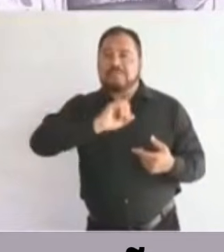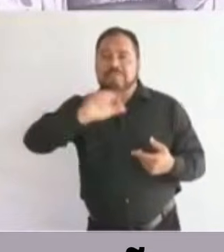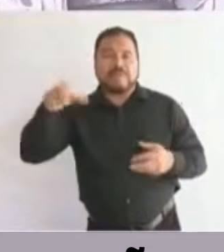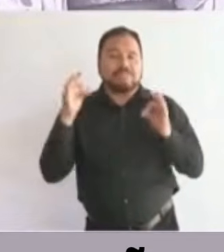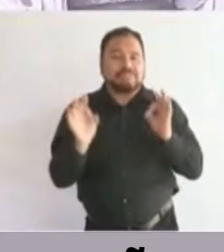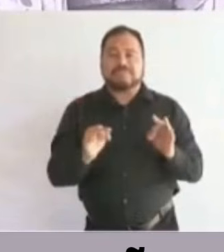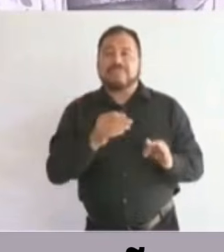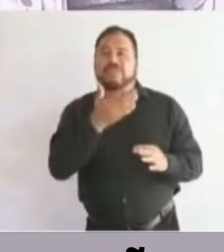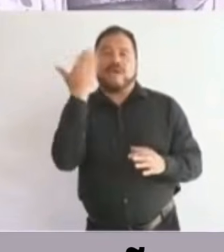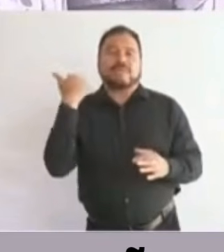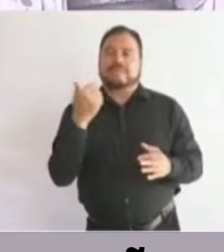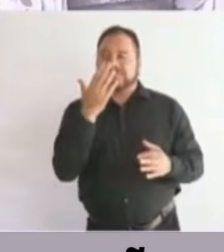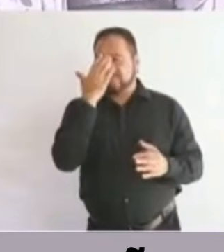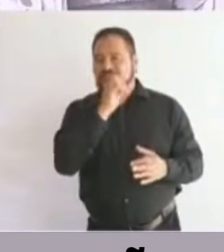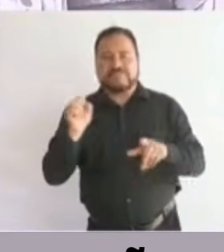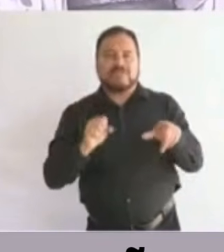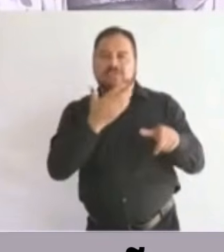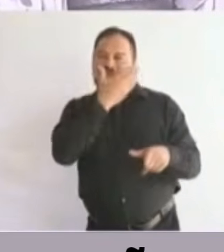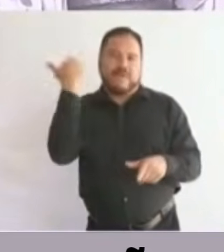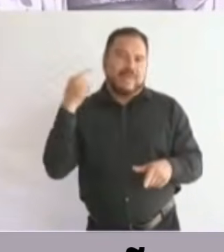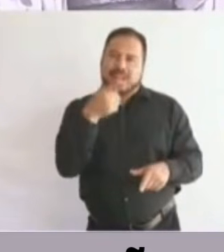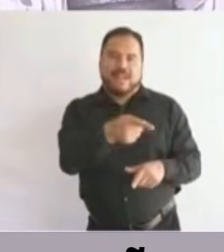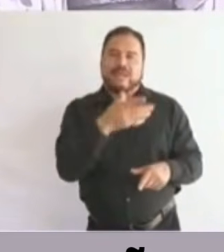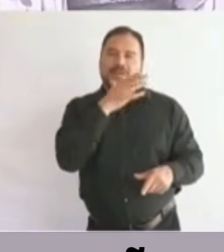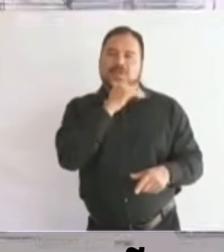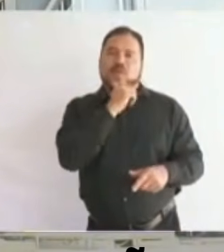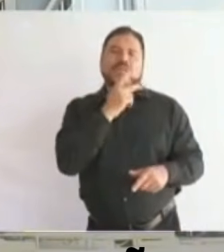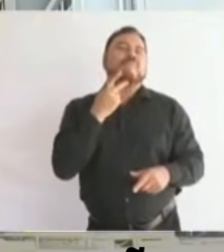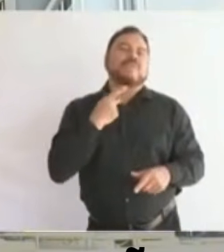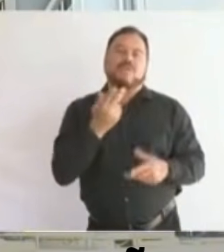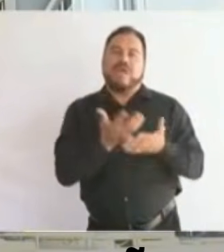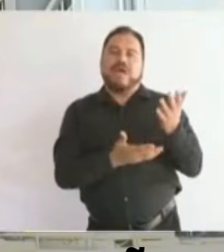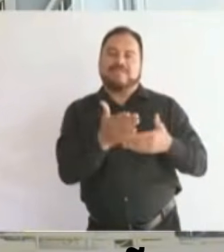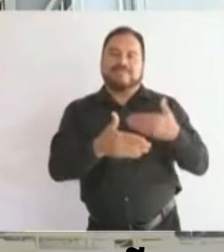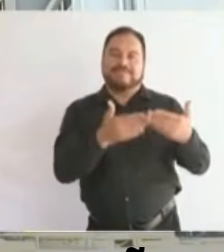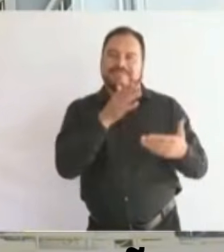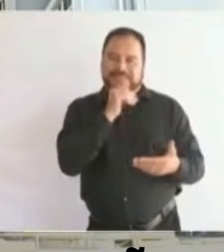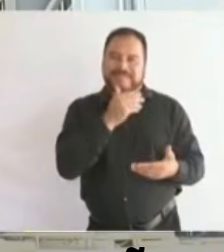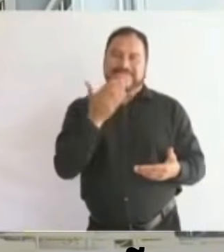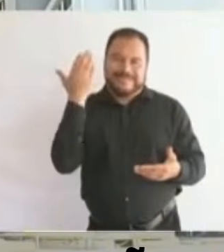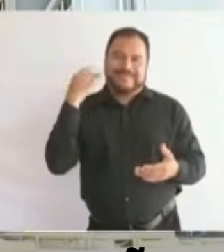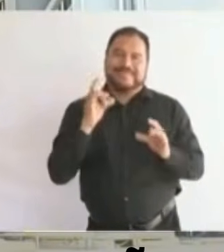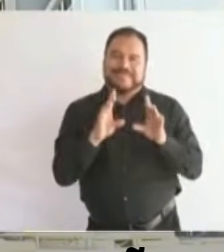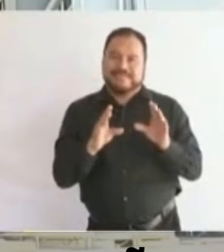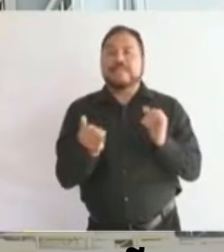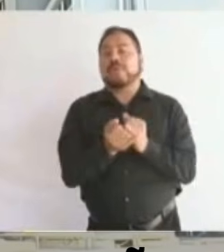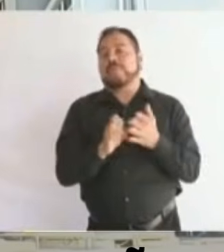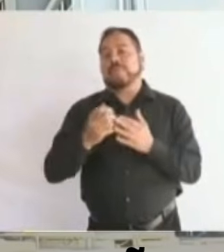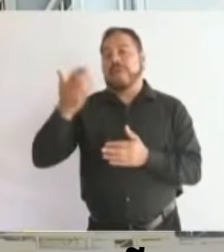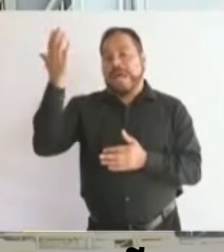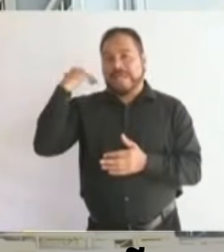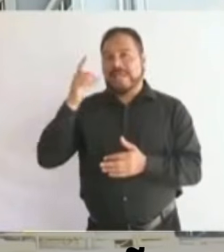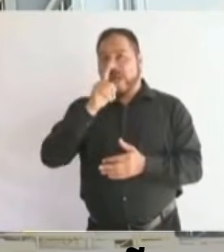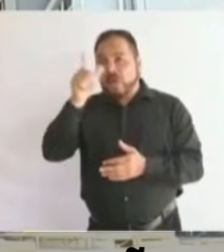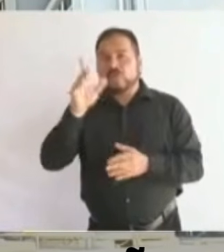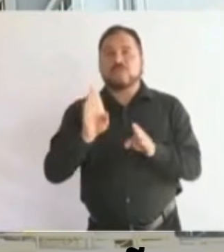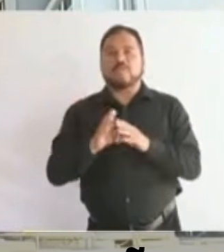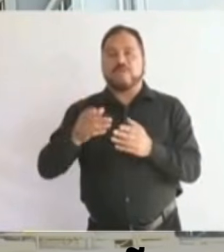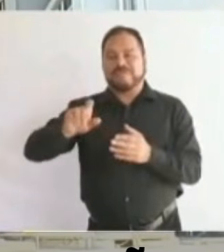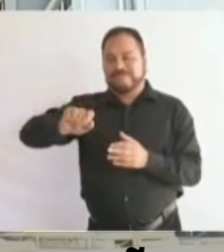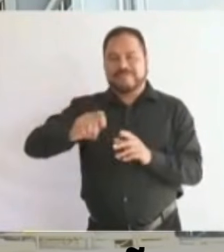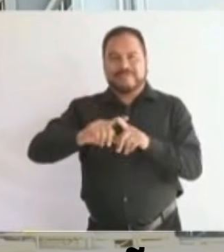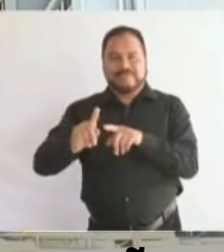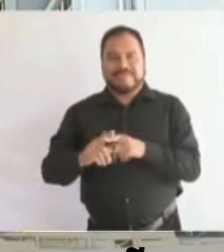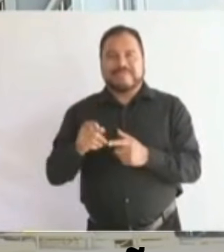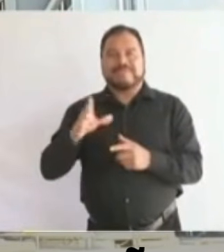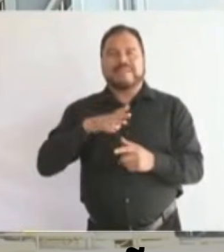para echar a andar una empresa. Fue en aquellas épocas que se cambió el voltaje, porque había voltajes distintos en todo el país. Se